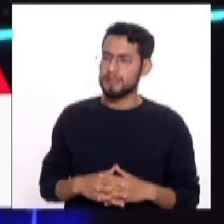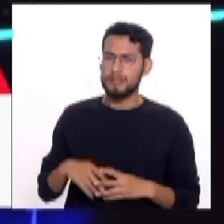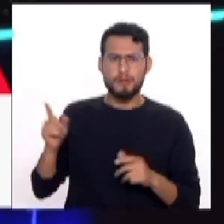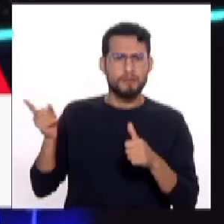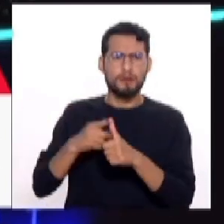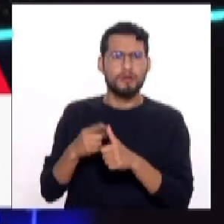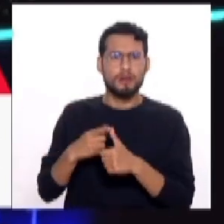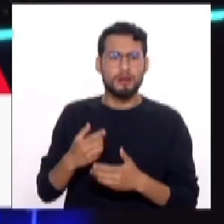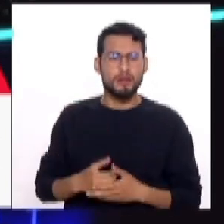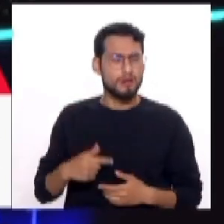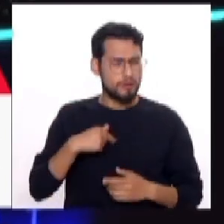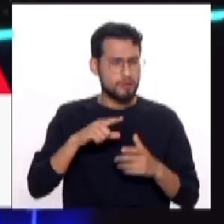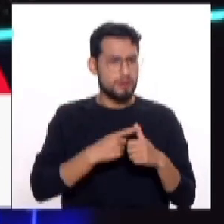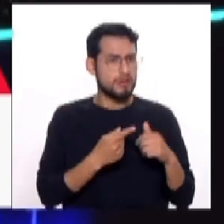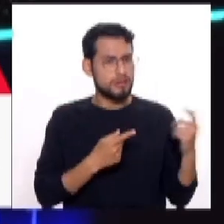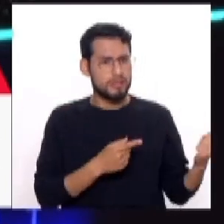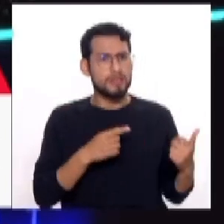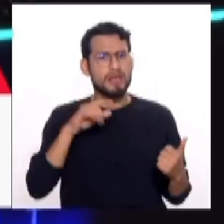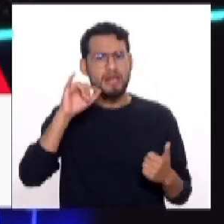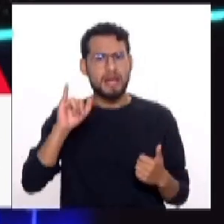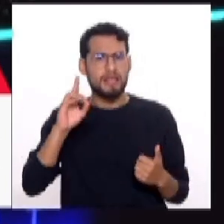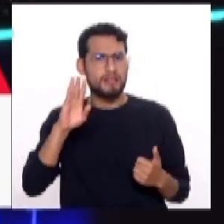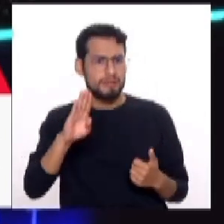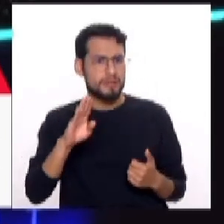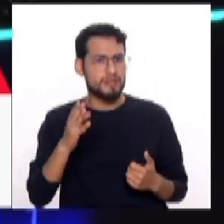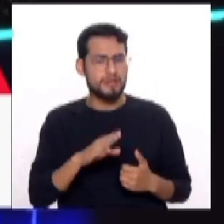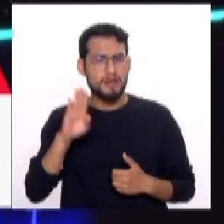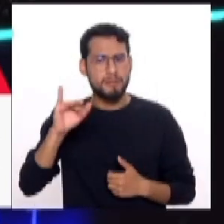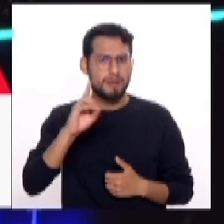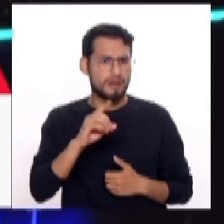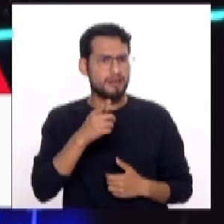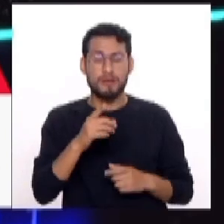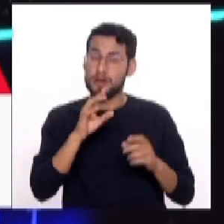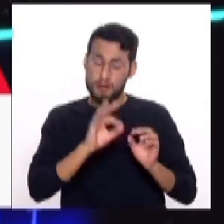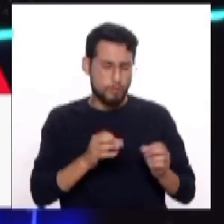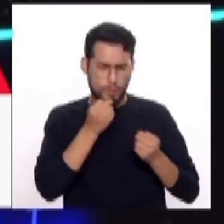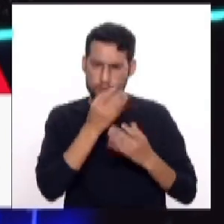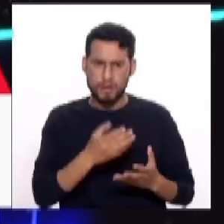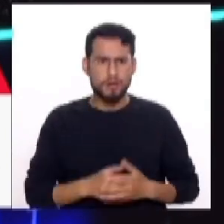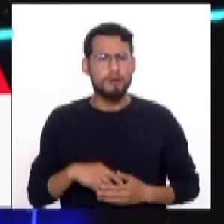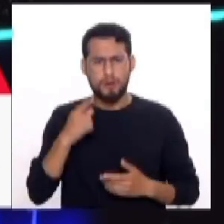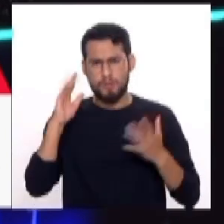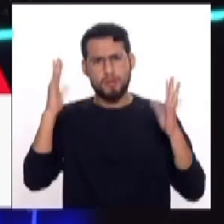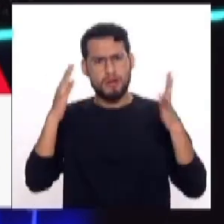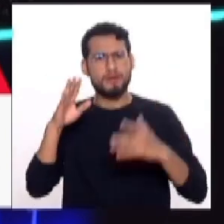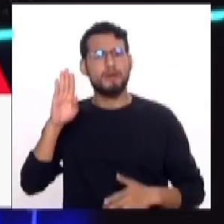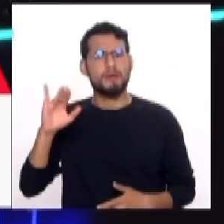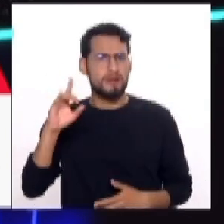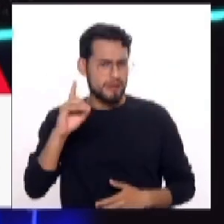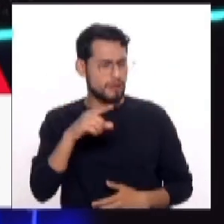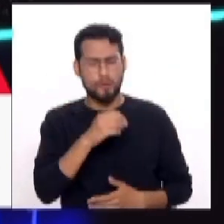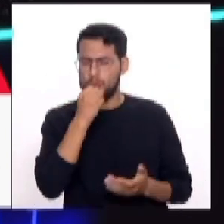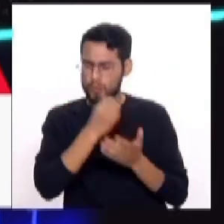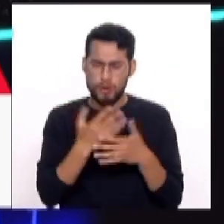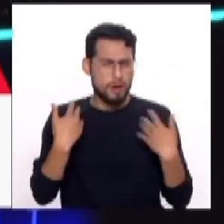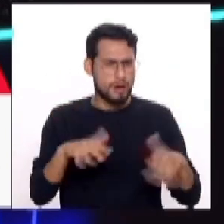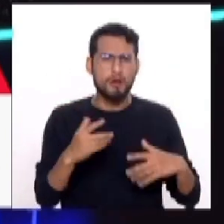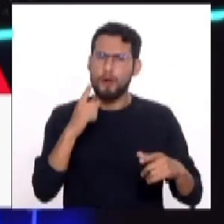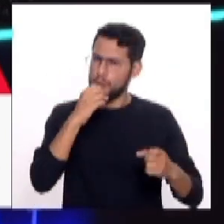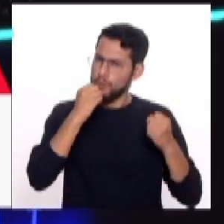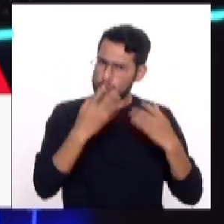principalmente quiero comenzar con el idb que es fantástica otro aplauso para el idb porque es una